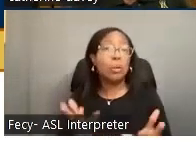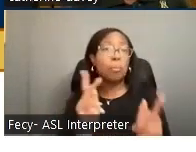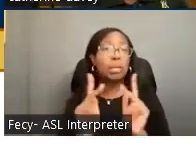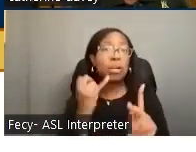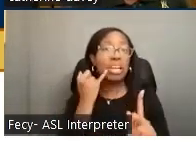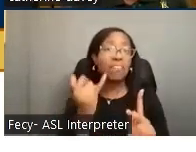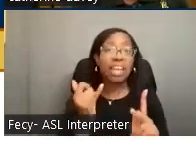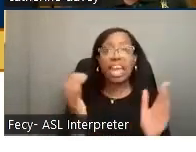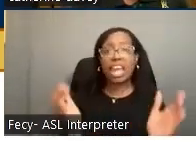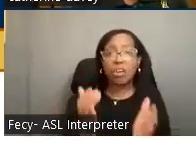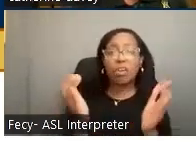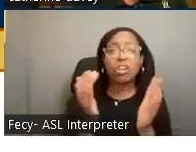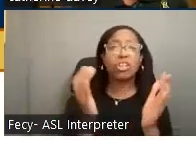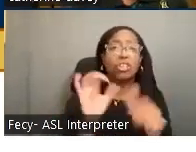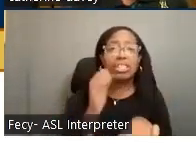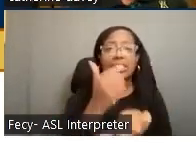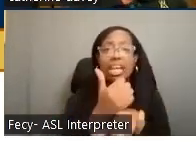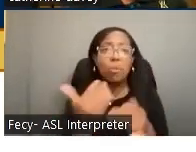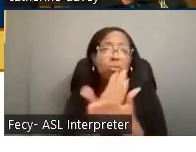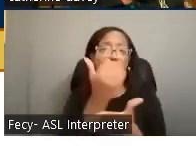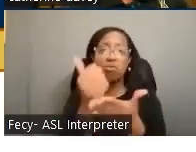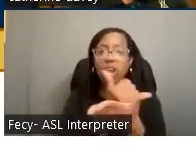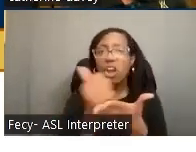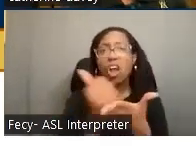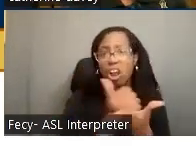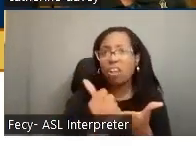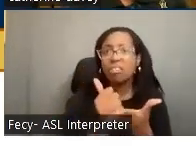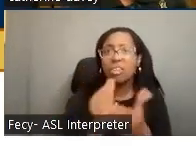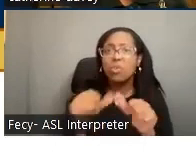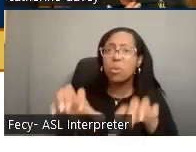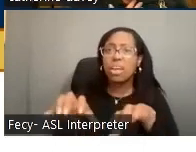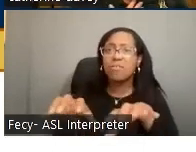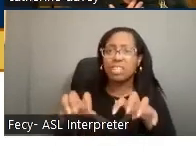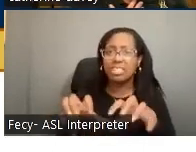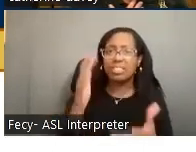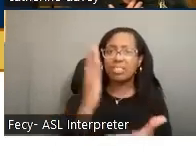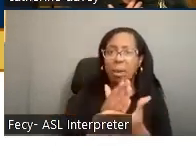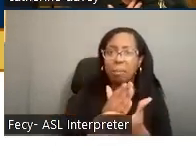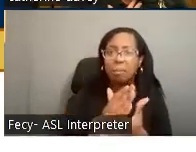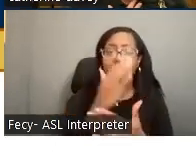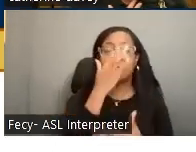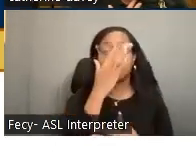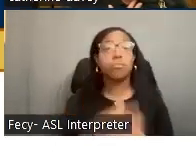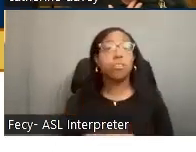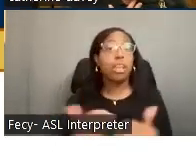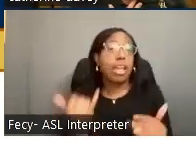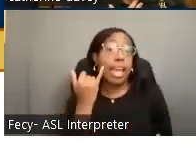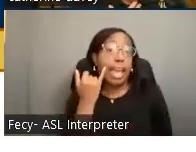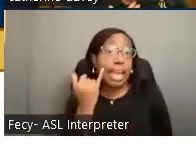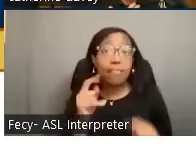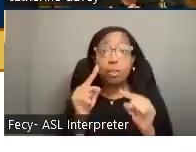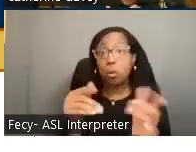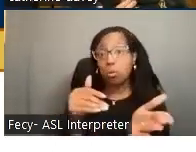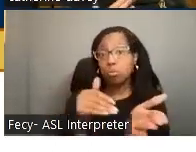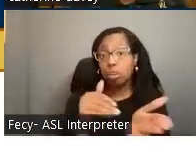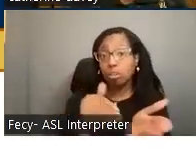convencerla a May que darle una tarjeta de crédito y que arruine su crédito o tomar ventaja de ella financieramente. Si a mí me preocupa que los doctores no van